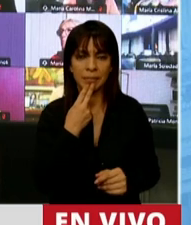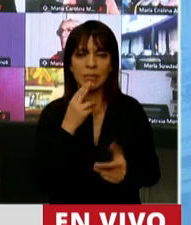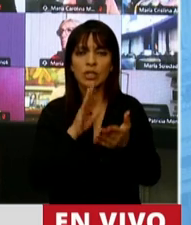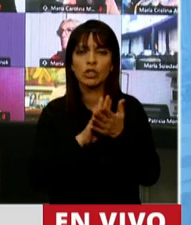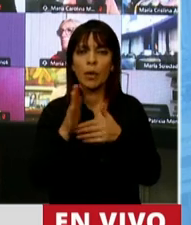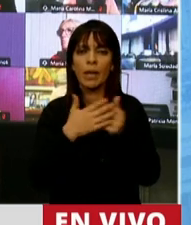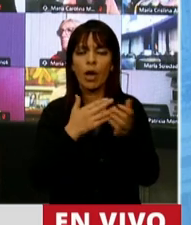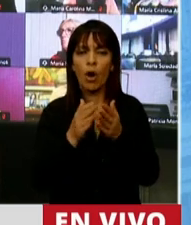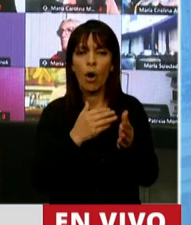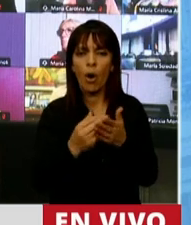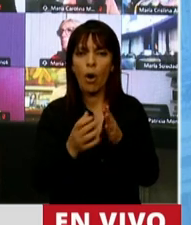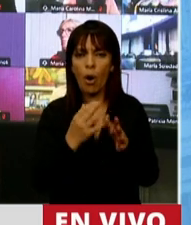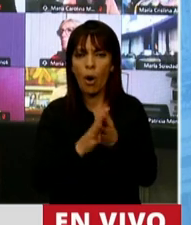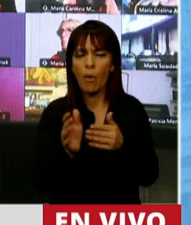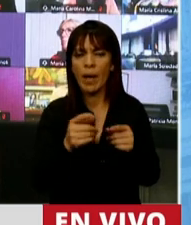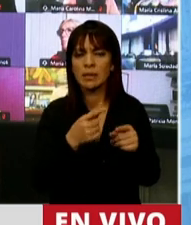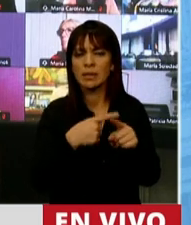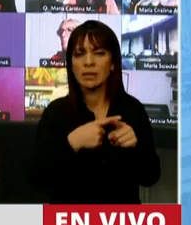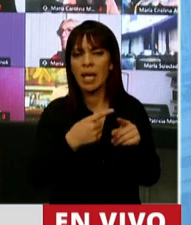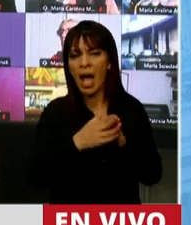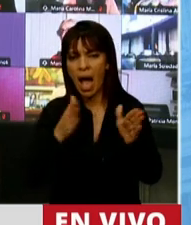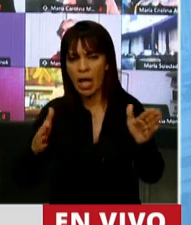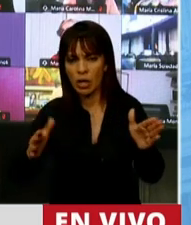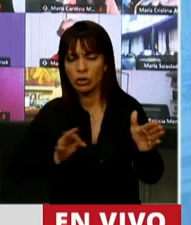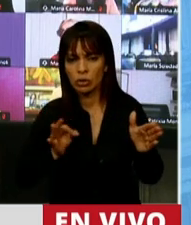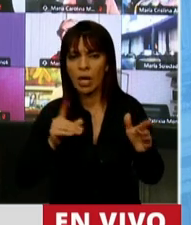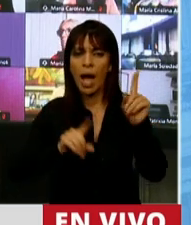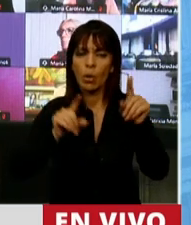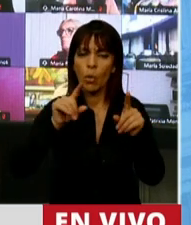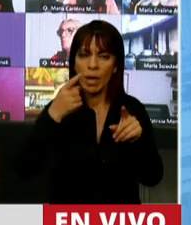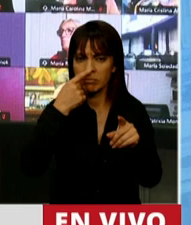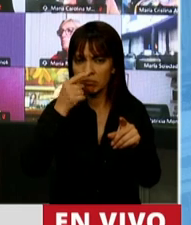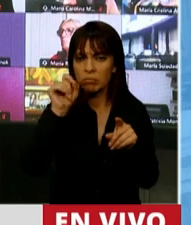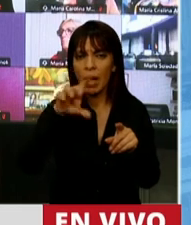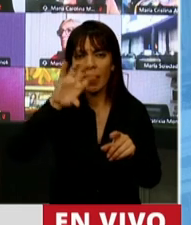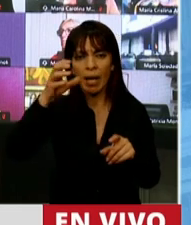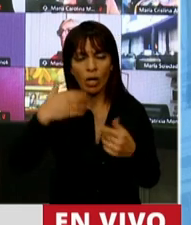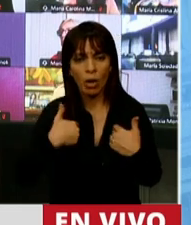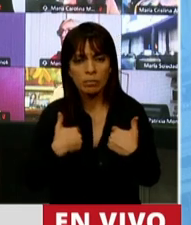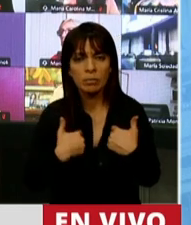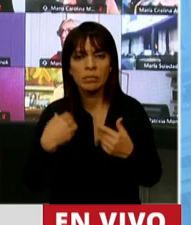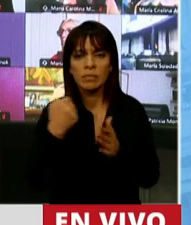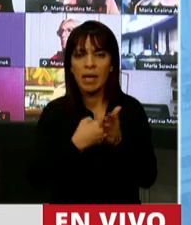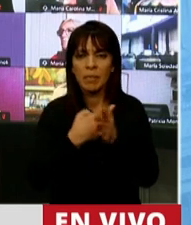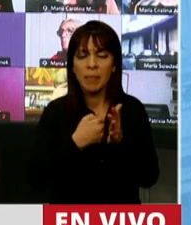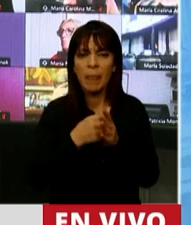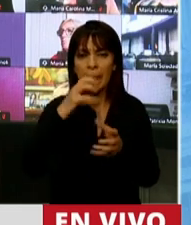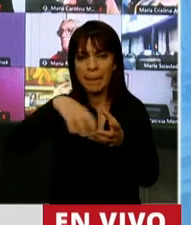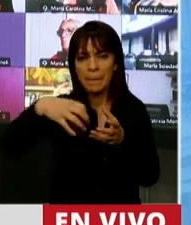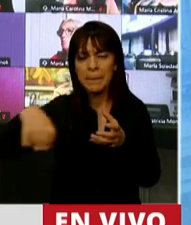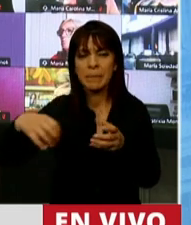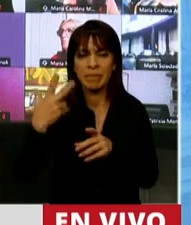obras plurianuales, ya que hay obras que interesan a mi región. Venimos peleando junto a entidades del tercer